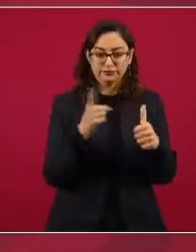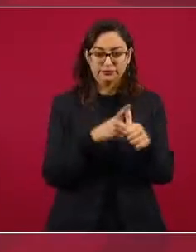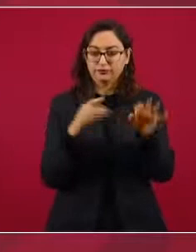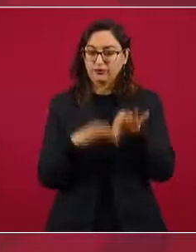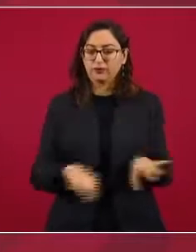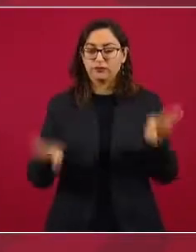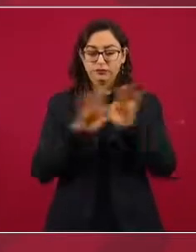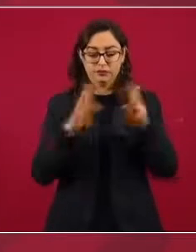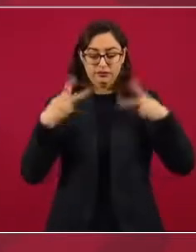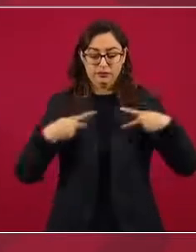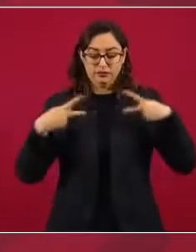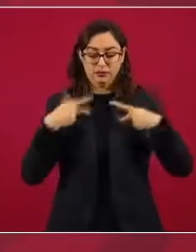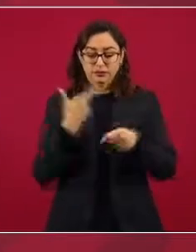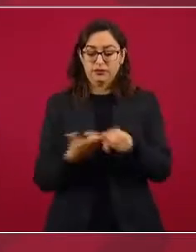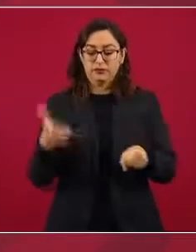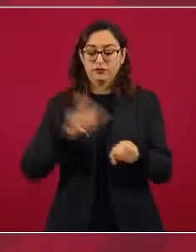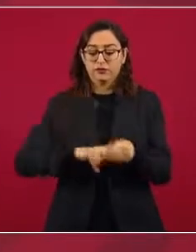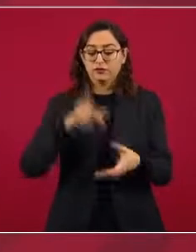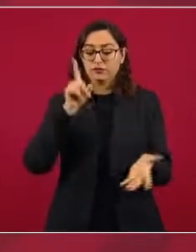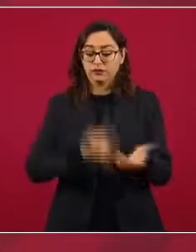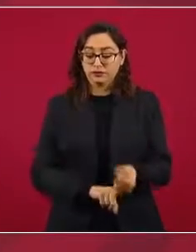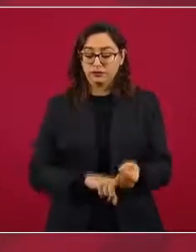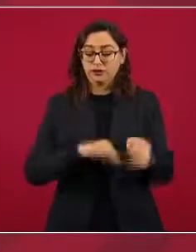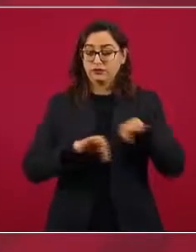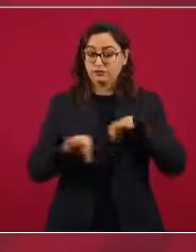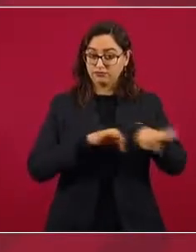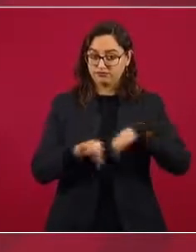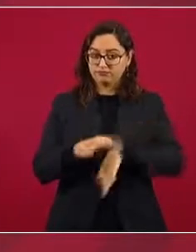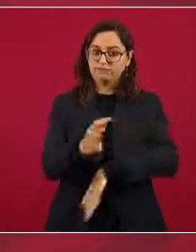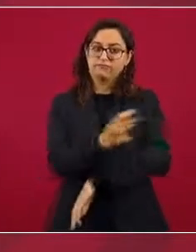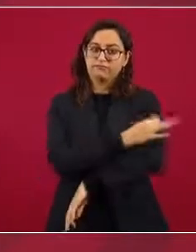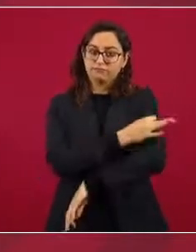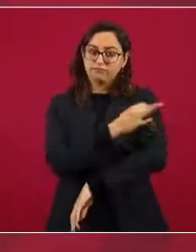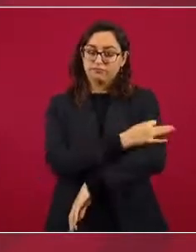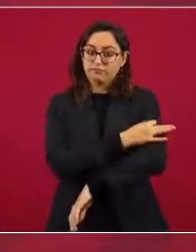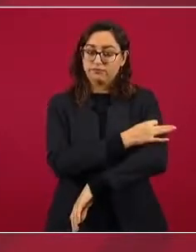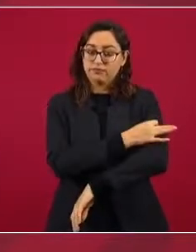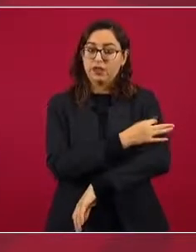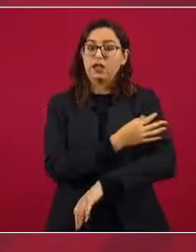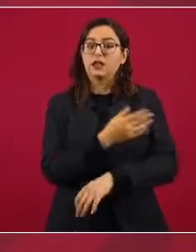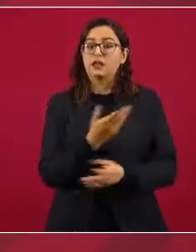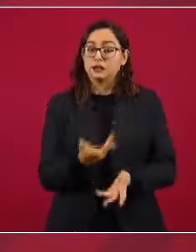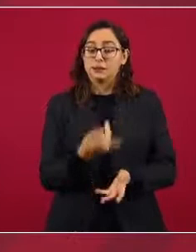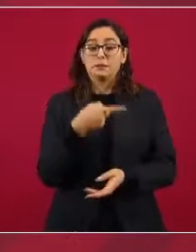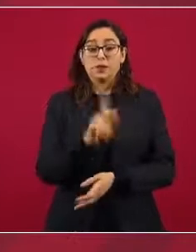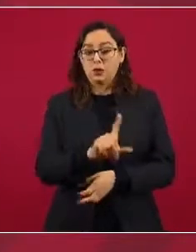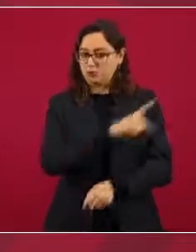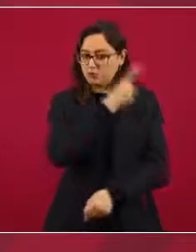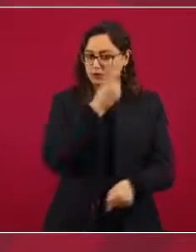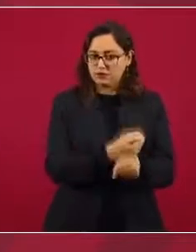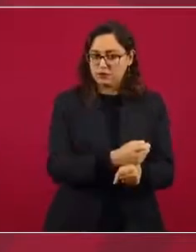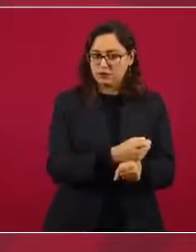salud encargado de los hospitales COVID.